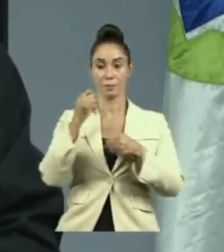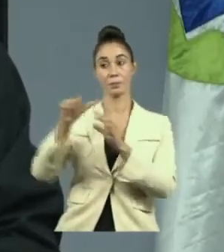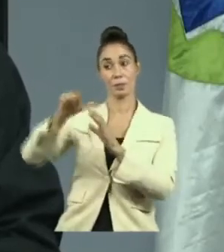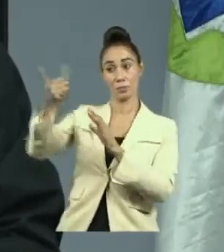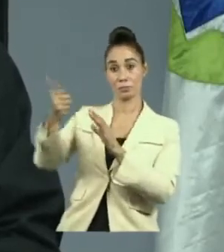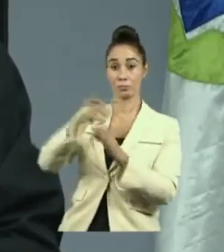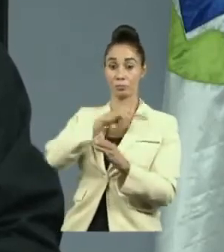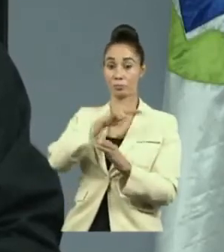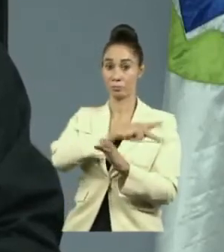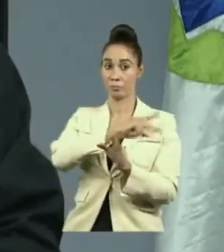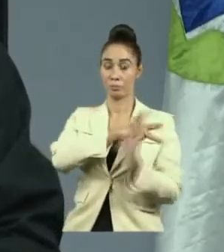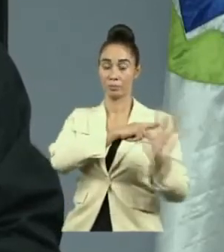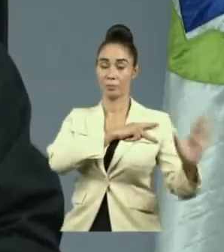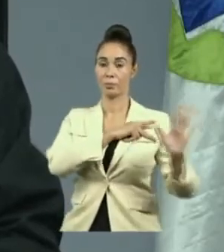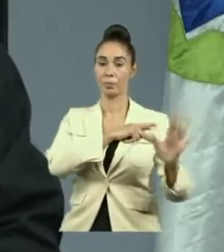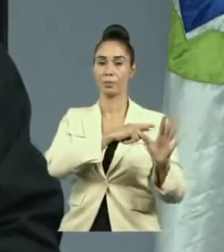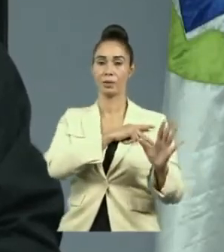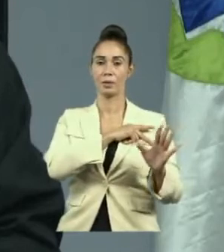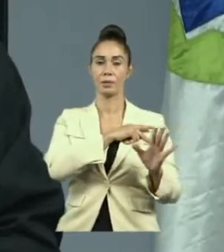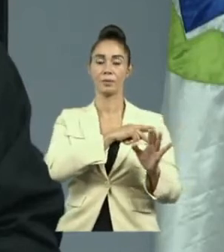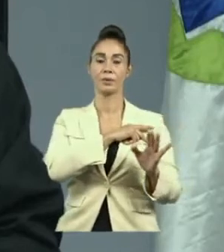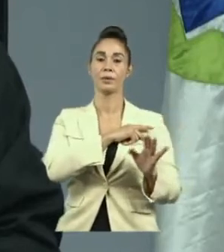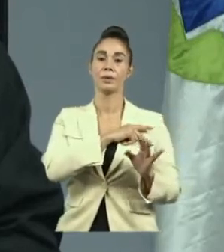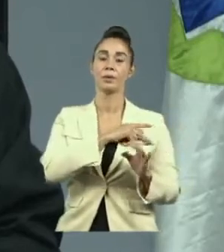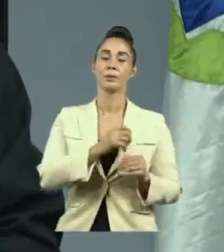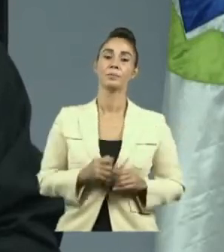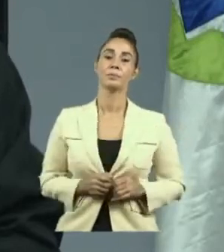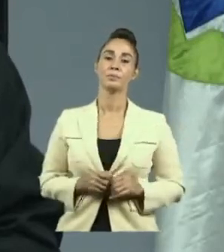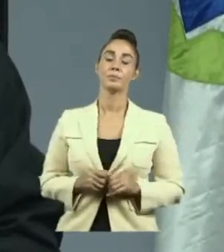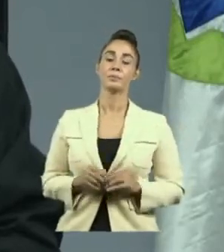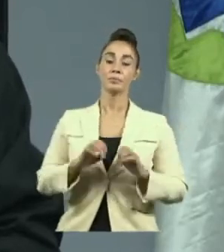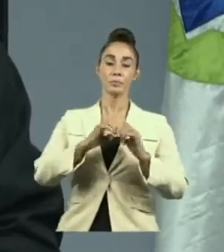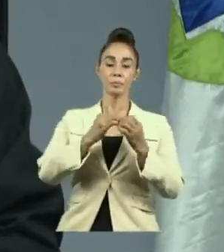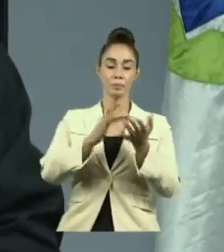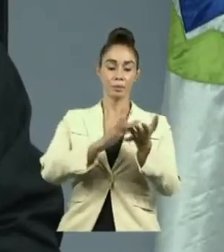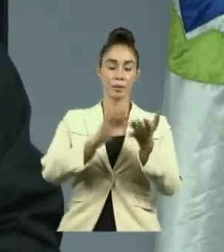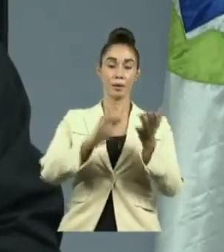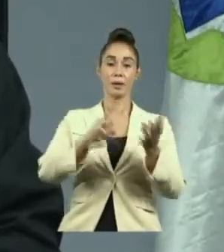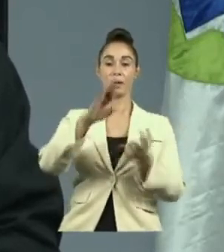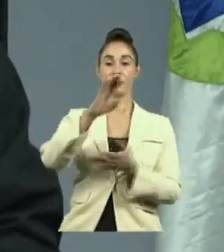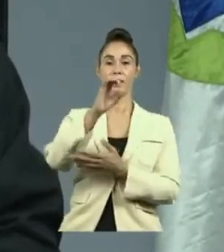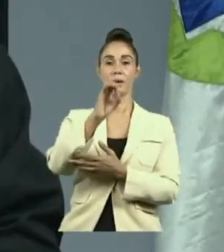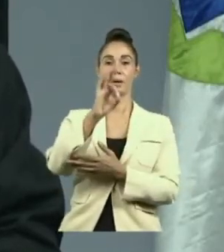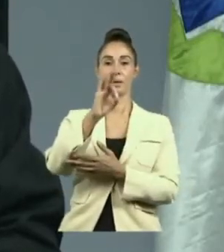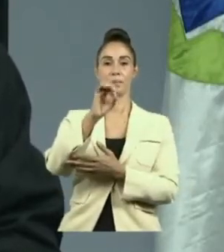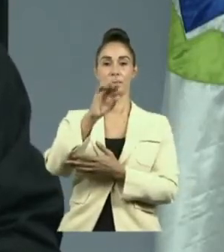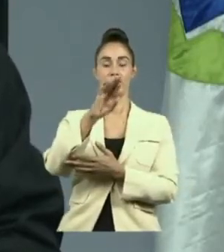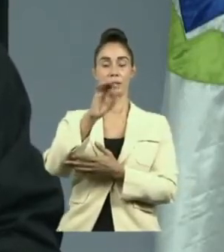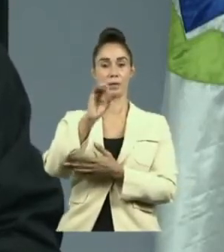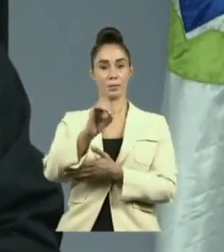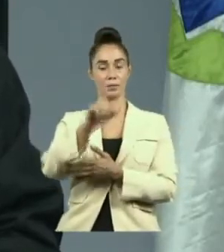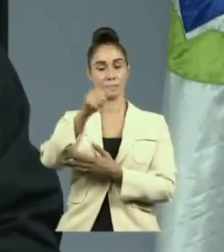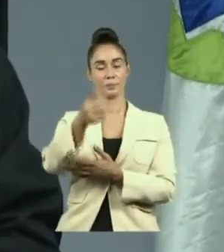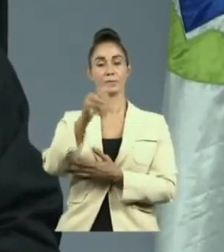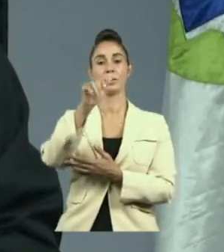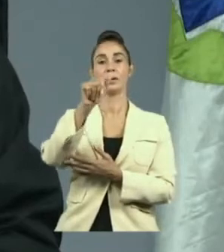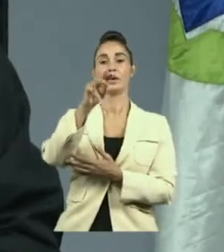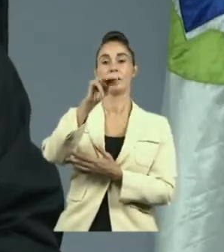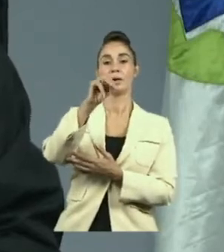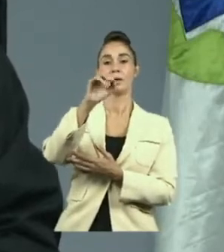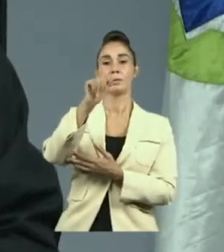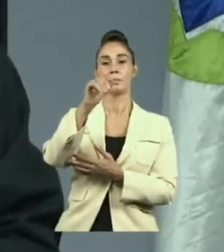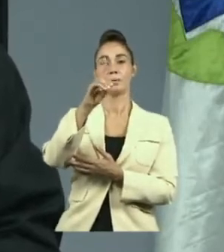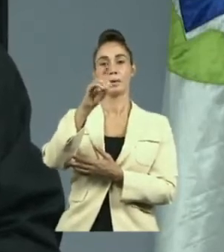el equipo o los equipos de referencia amadita patios rivas y